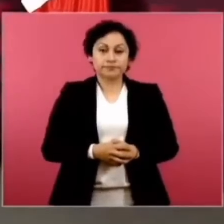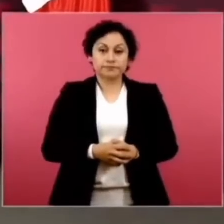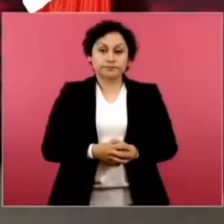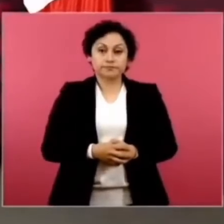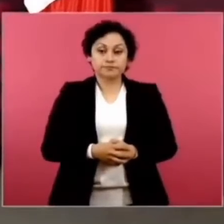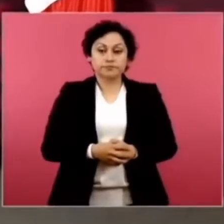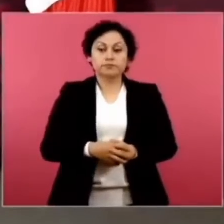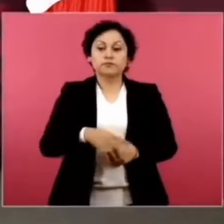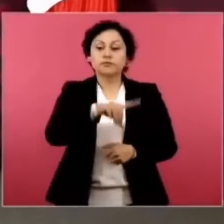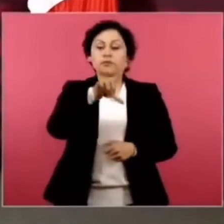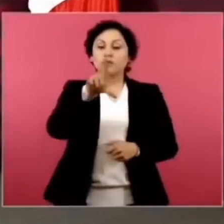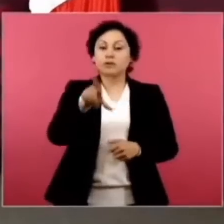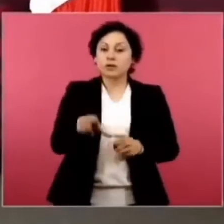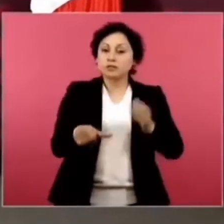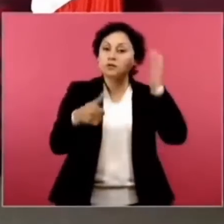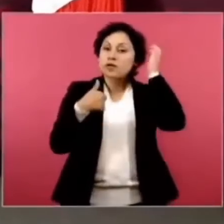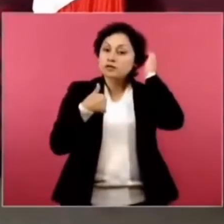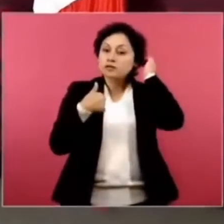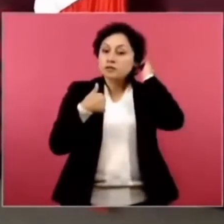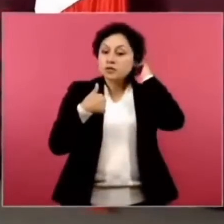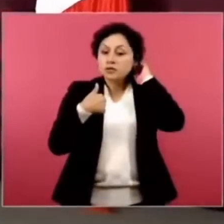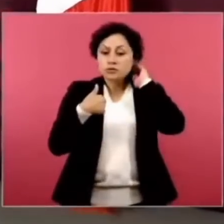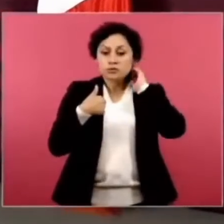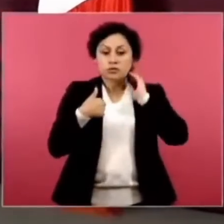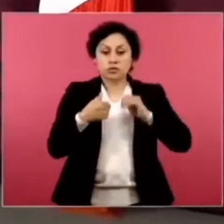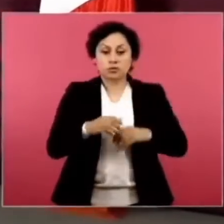entré a la universidad